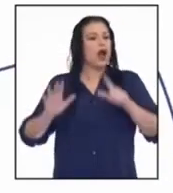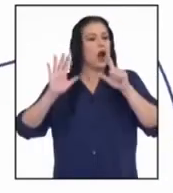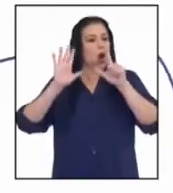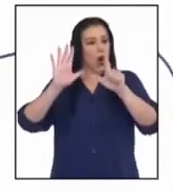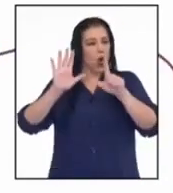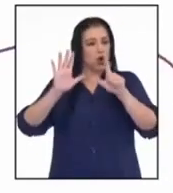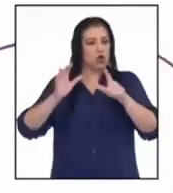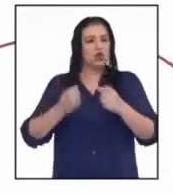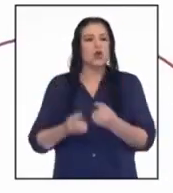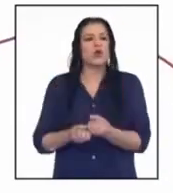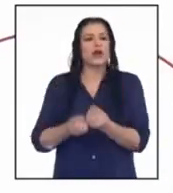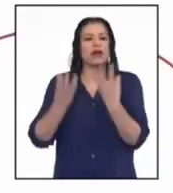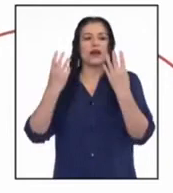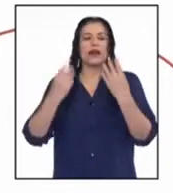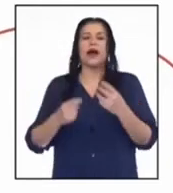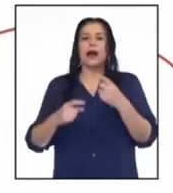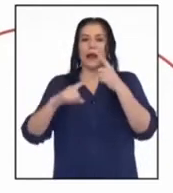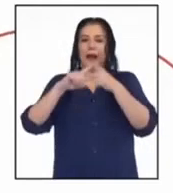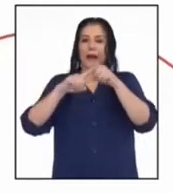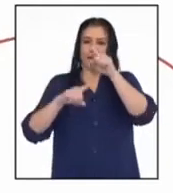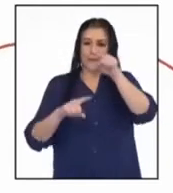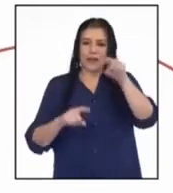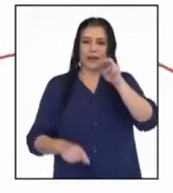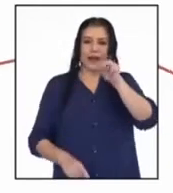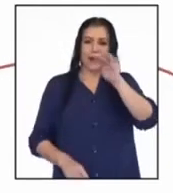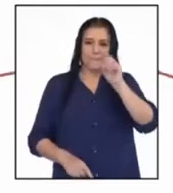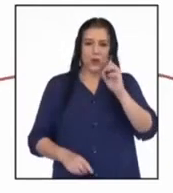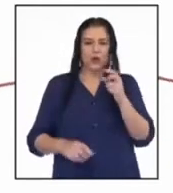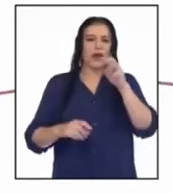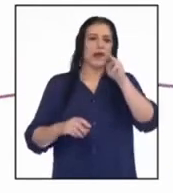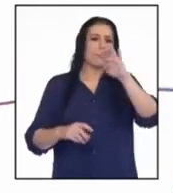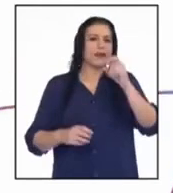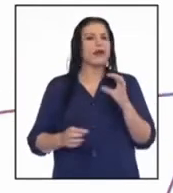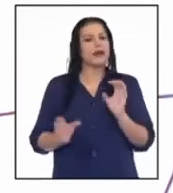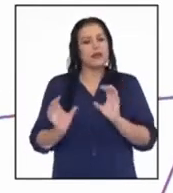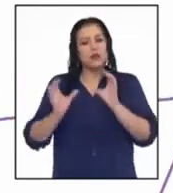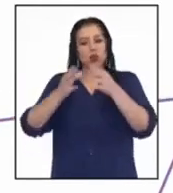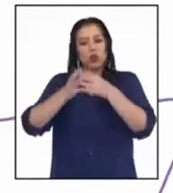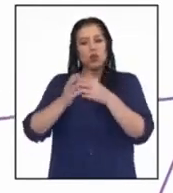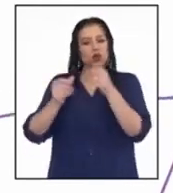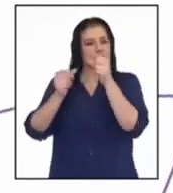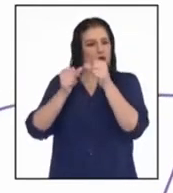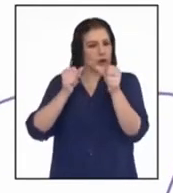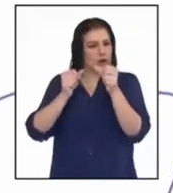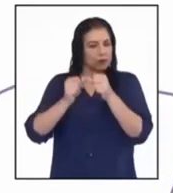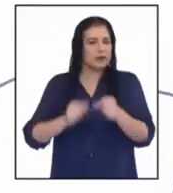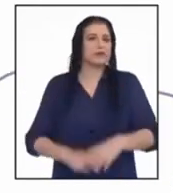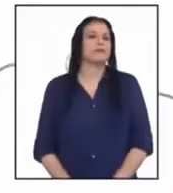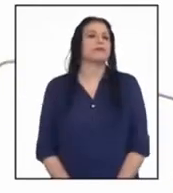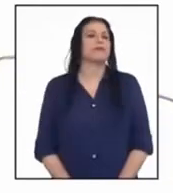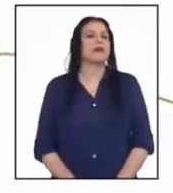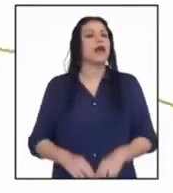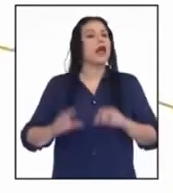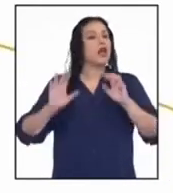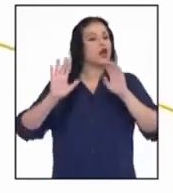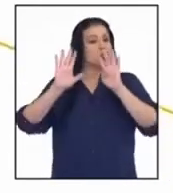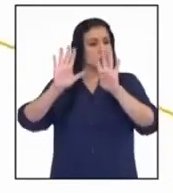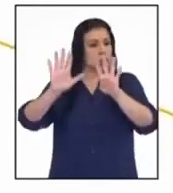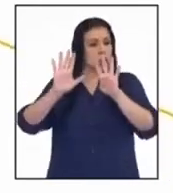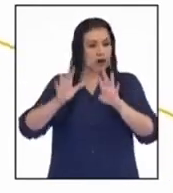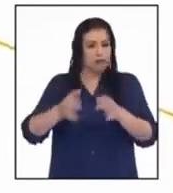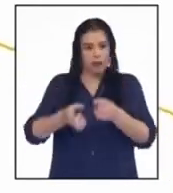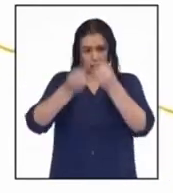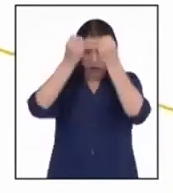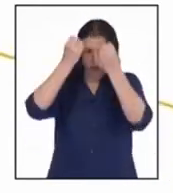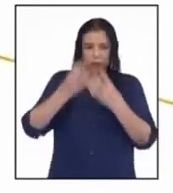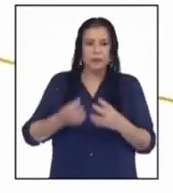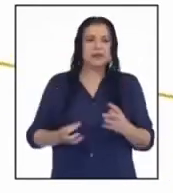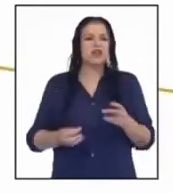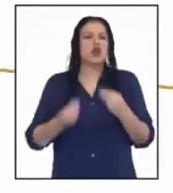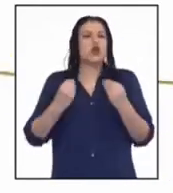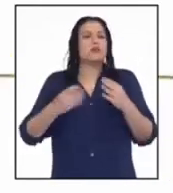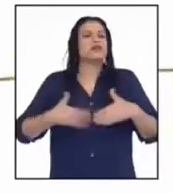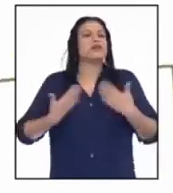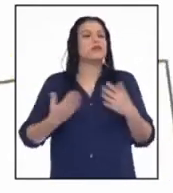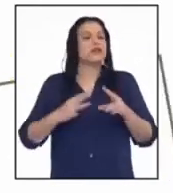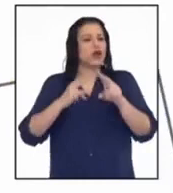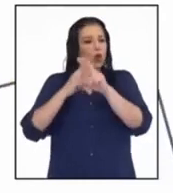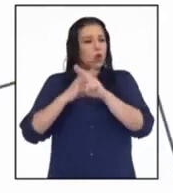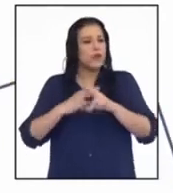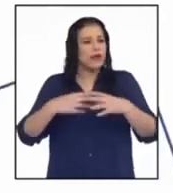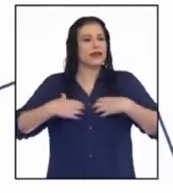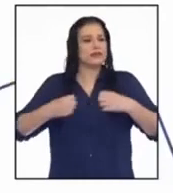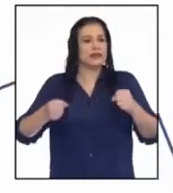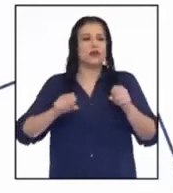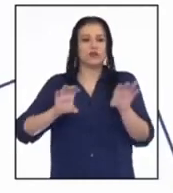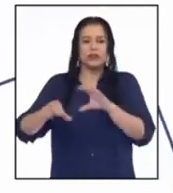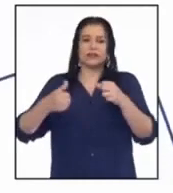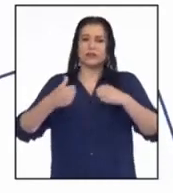8. Calculé la media, la moda y la mediana de un conjunto de datos. 9. Informé sobre cómo se puede cuidar la